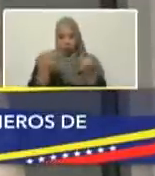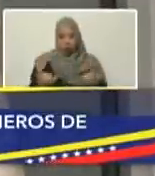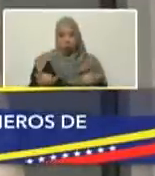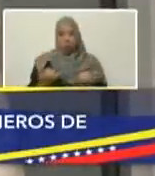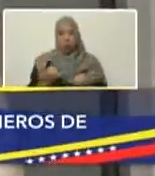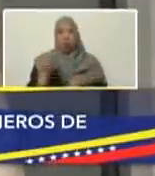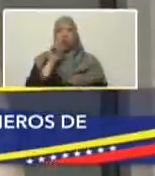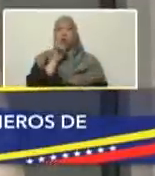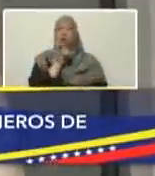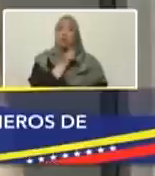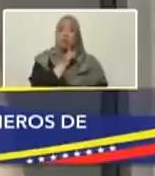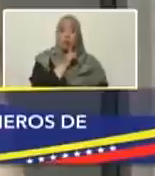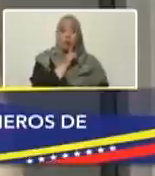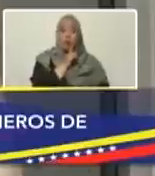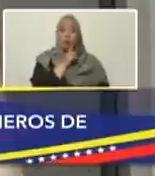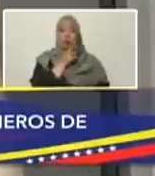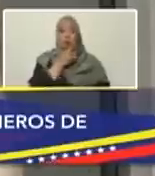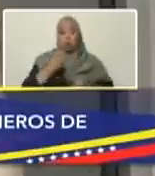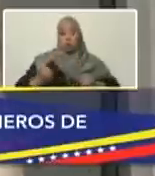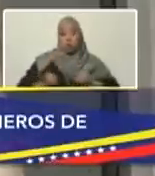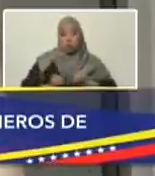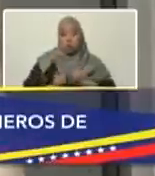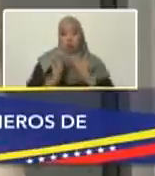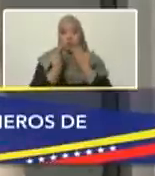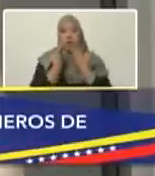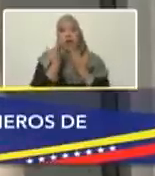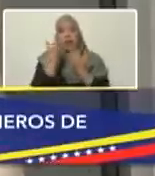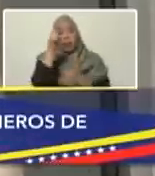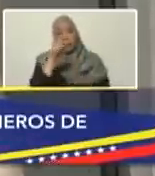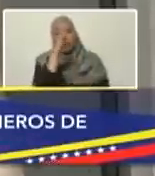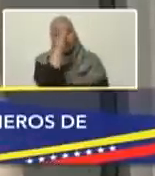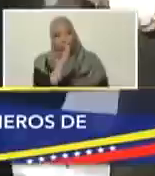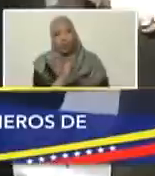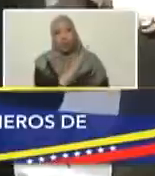con su nombre, con su espíritu, con sus bendiciones.